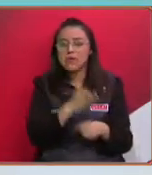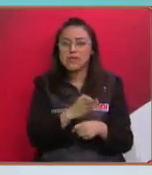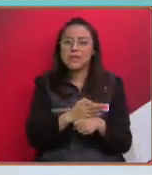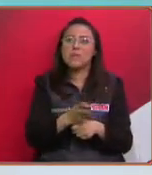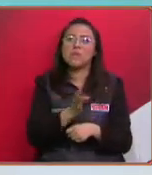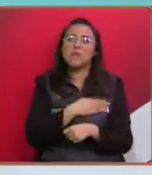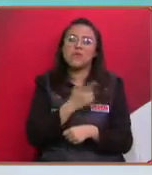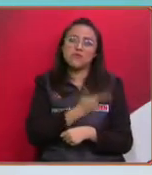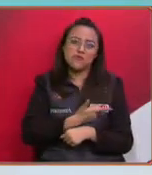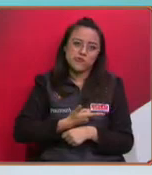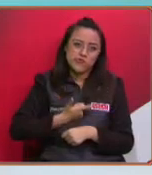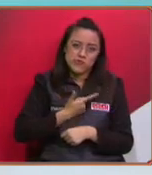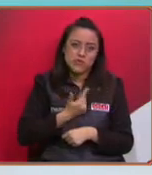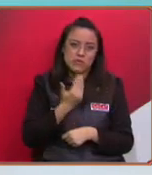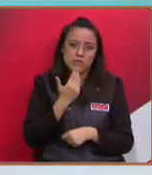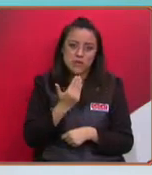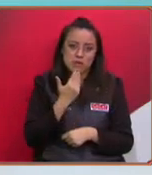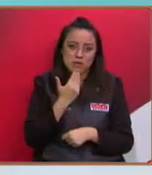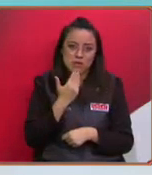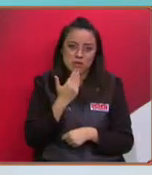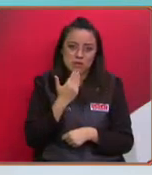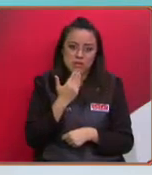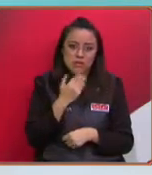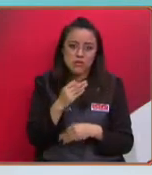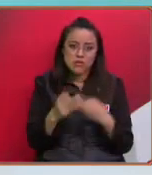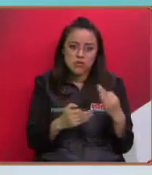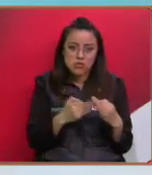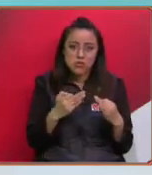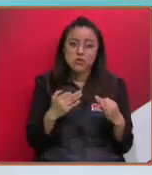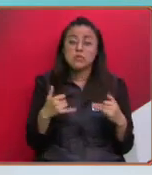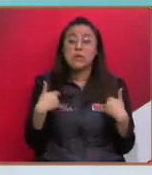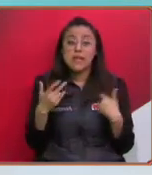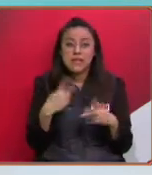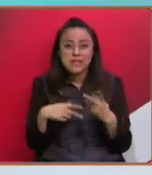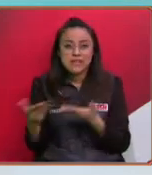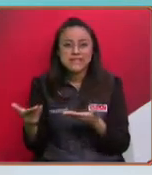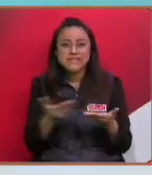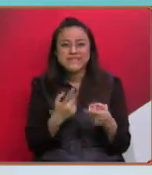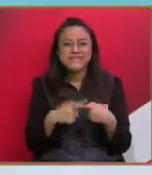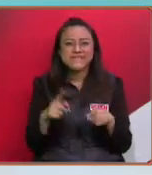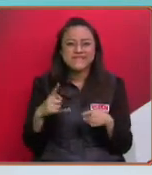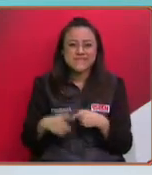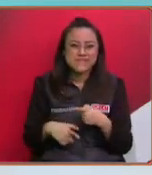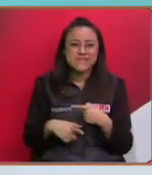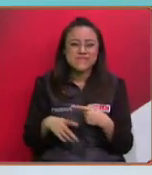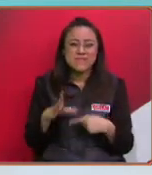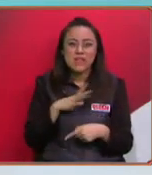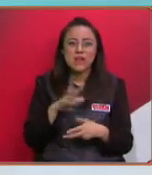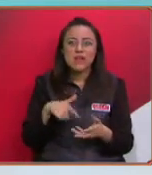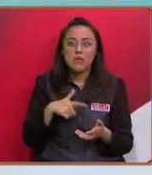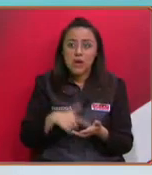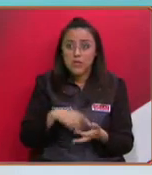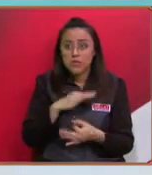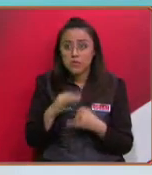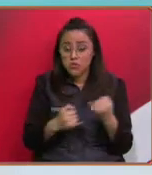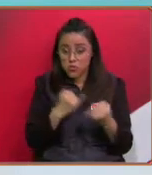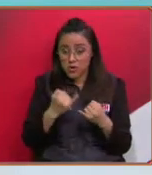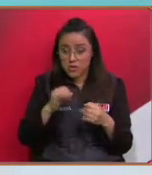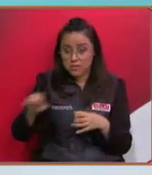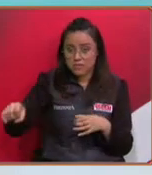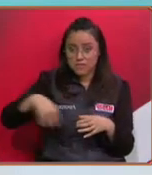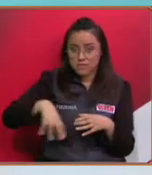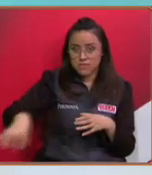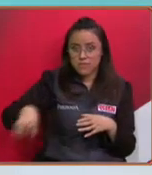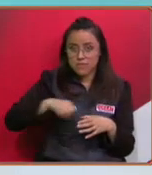Oroch me está funcionando de maravilla. Le caben todos los chavos para empacar. Y además, en la parte de atrás le cabe todo el